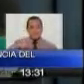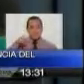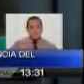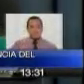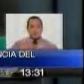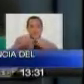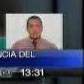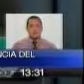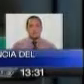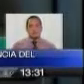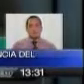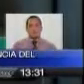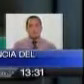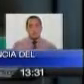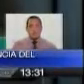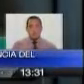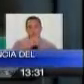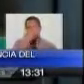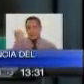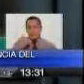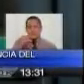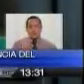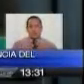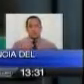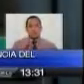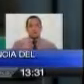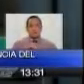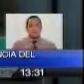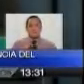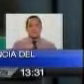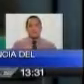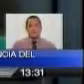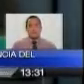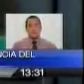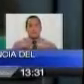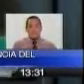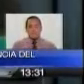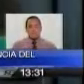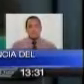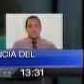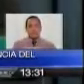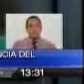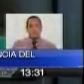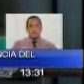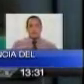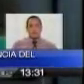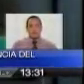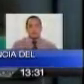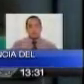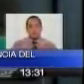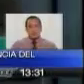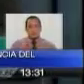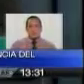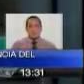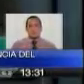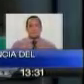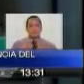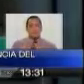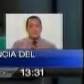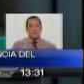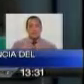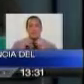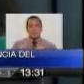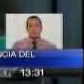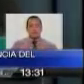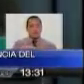necesario. No hay que olvidar que en el juicio internacional también se involucra al Poder Judicial. Es decir,